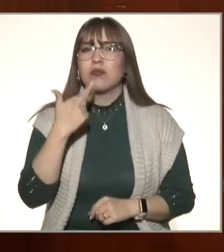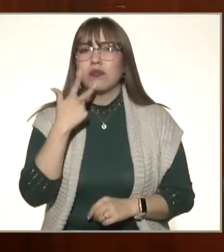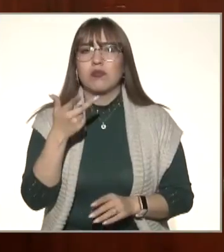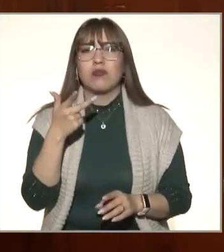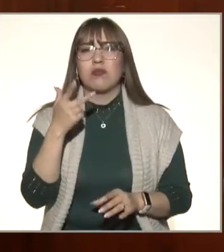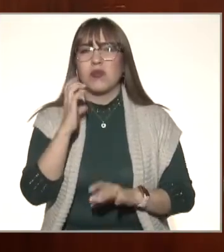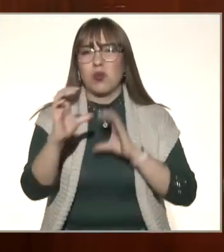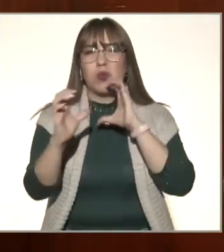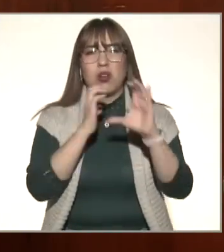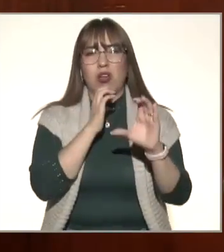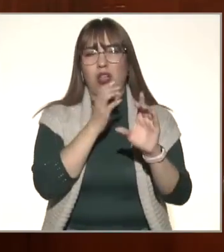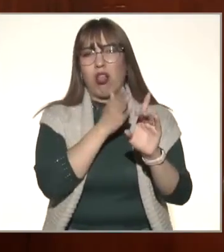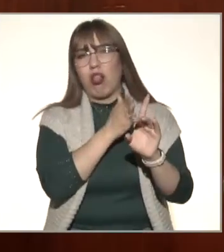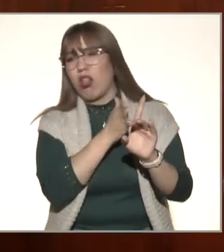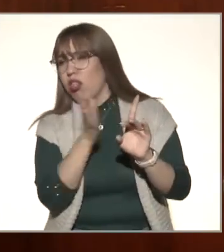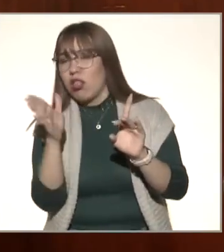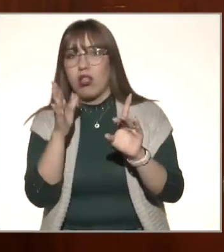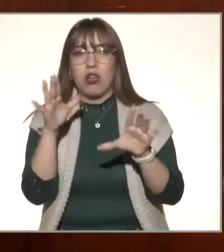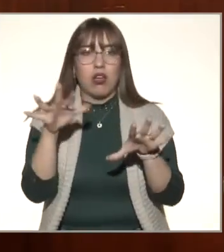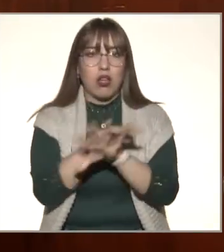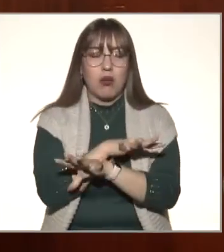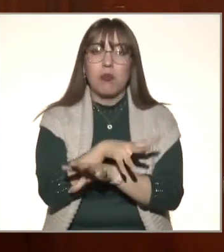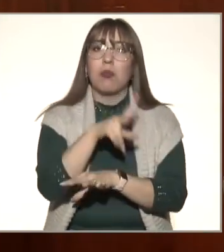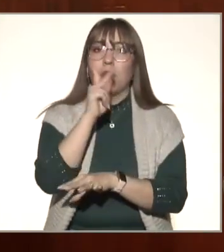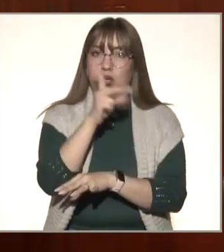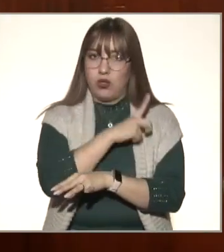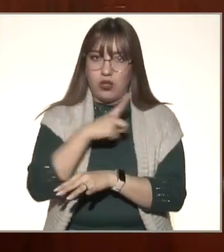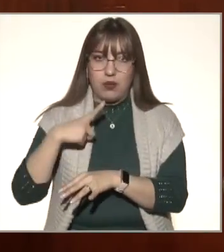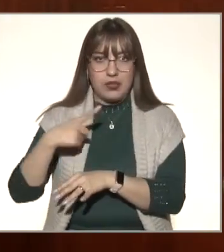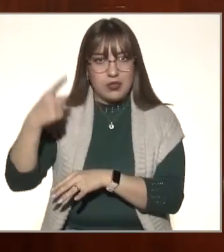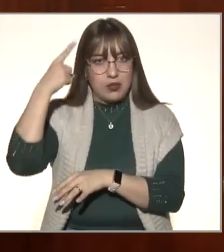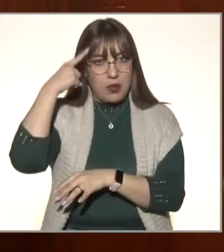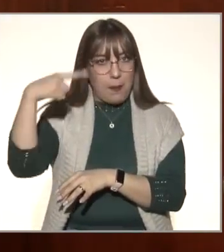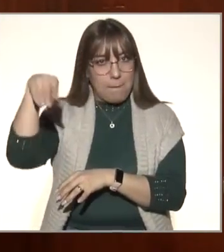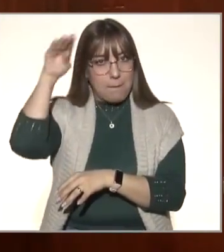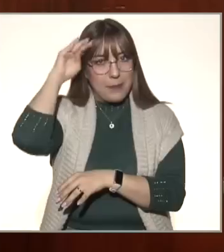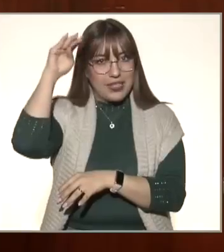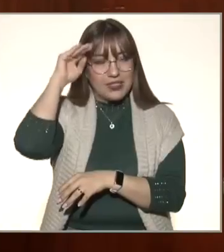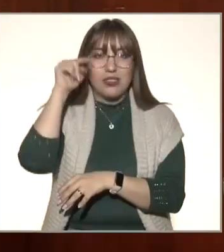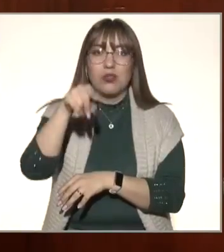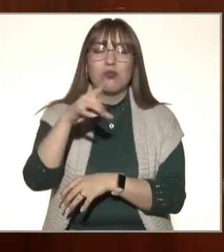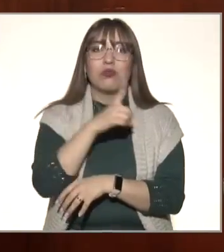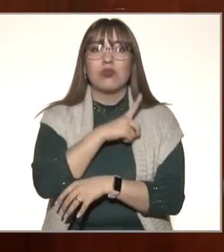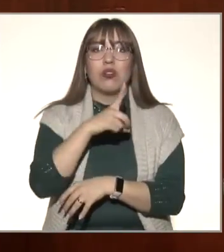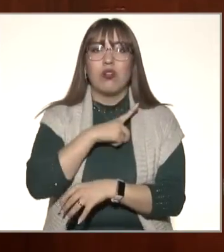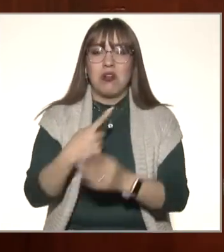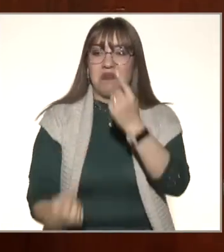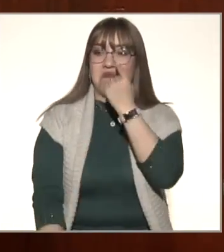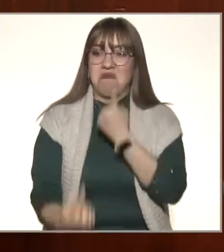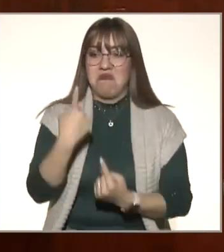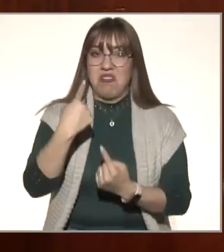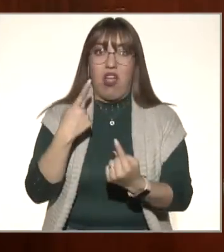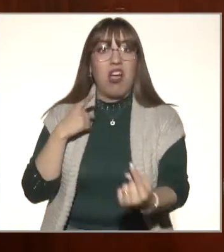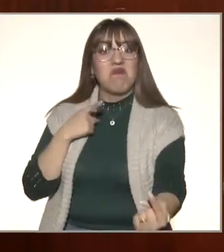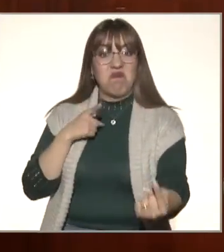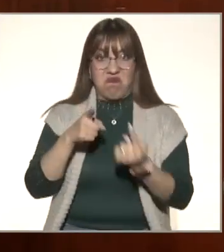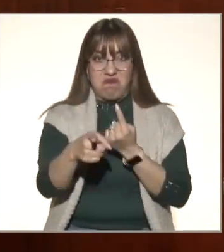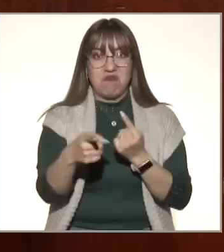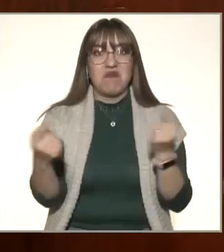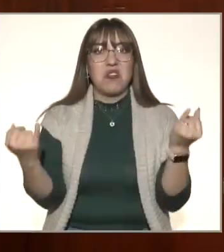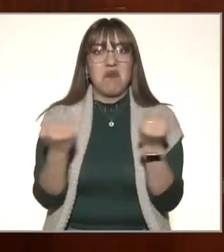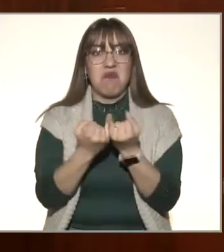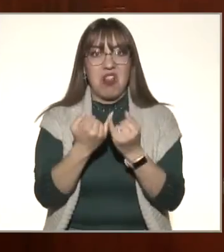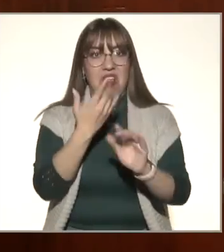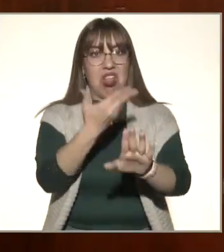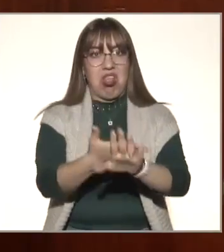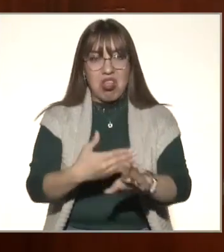Pero es fundamental que te pases al modo de pensar. Si te quedas visceralmente, vas a defender